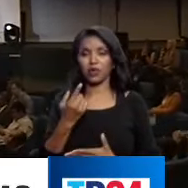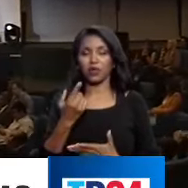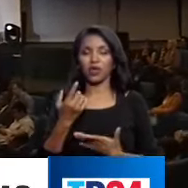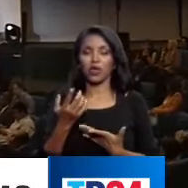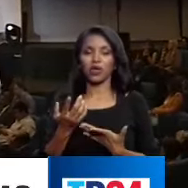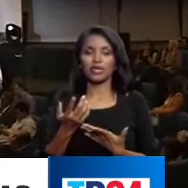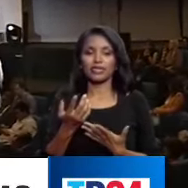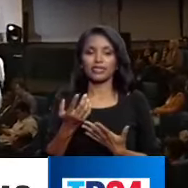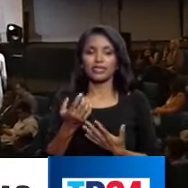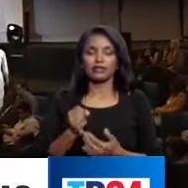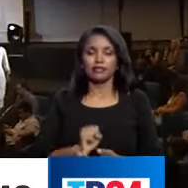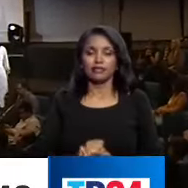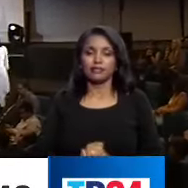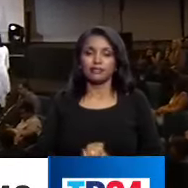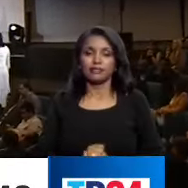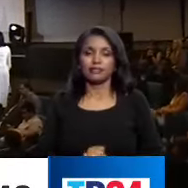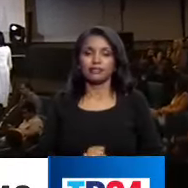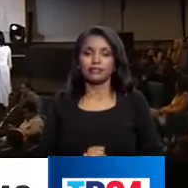precisamente